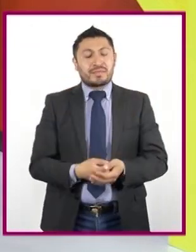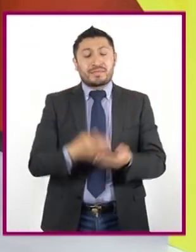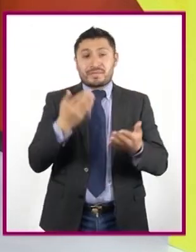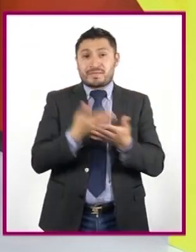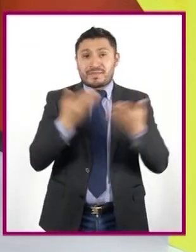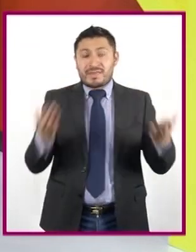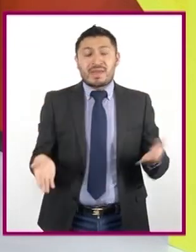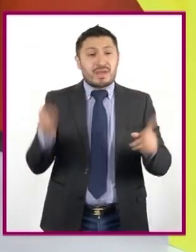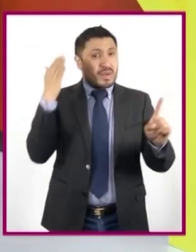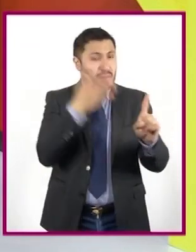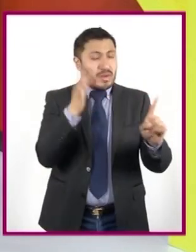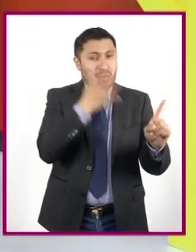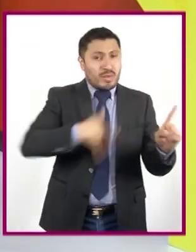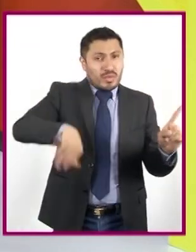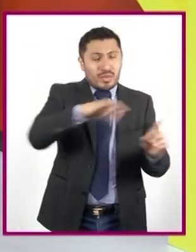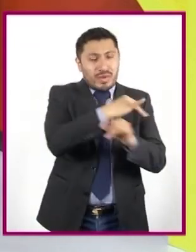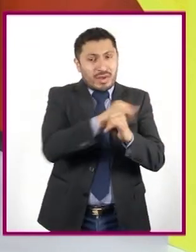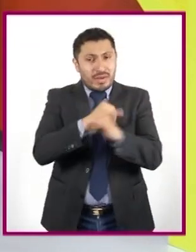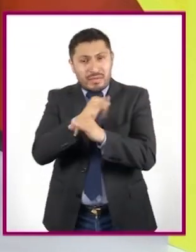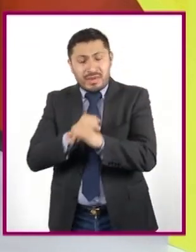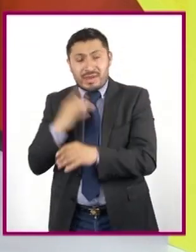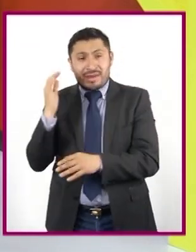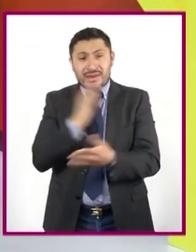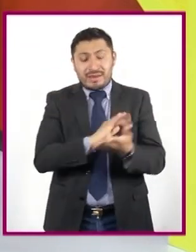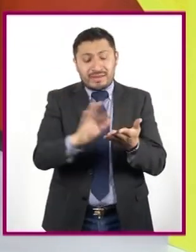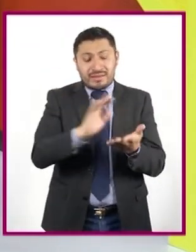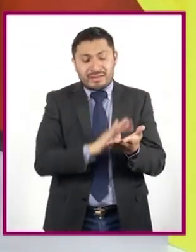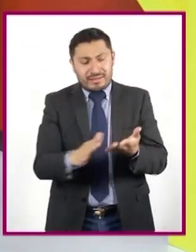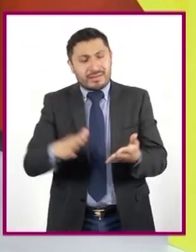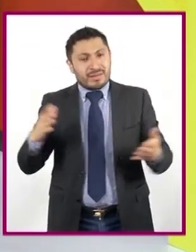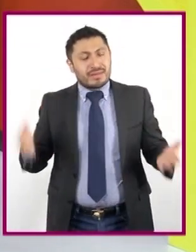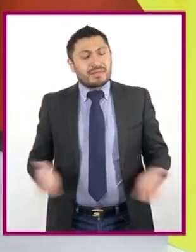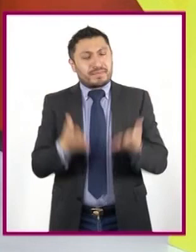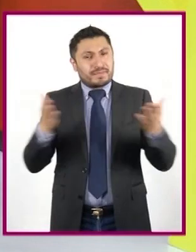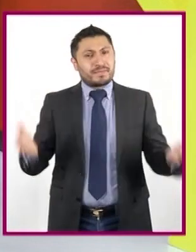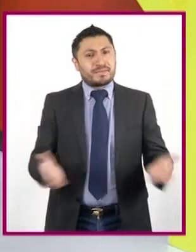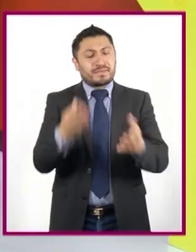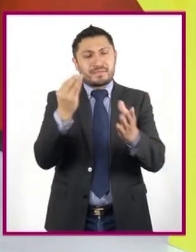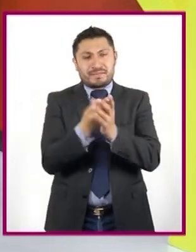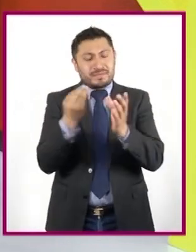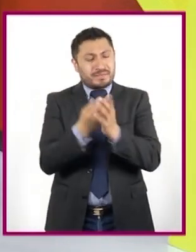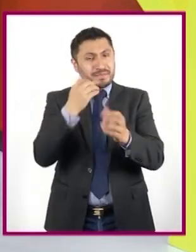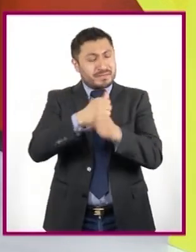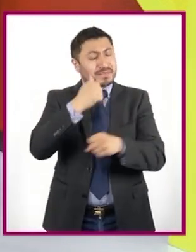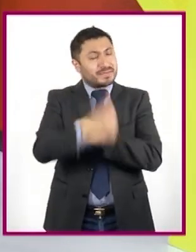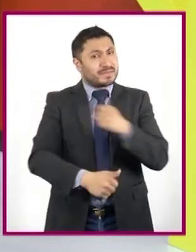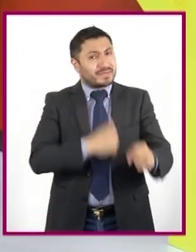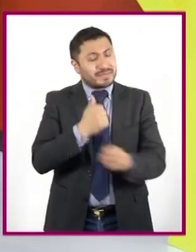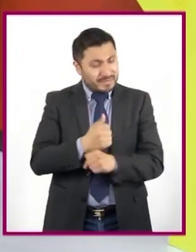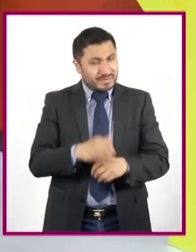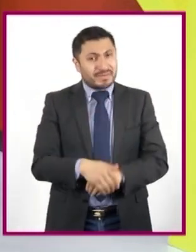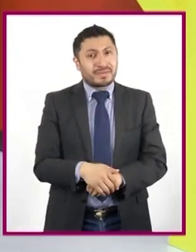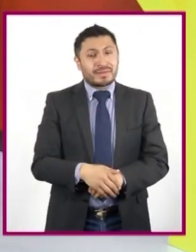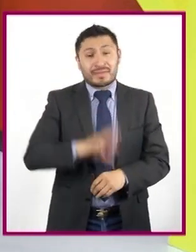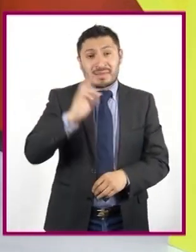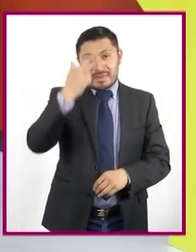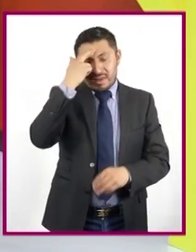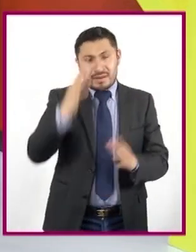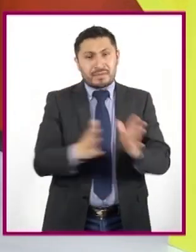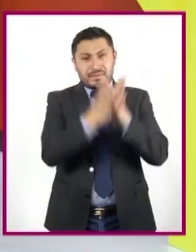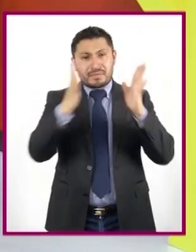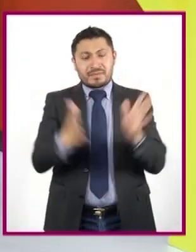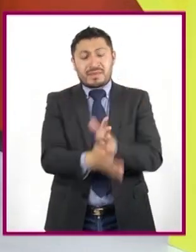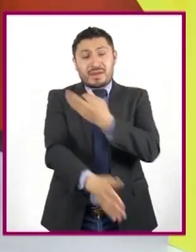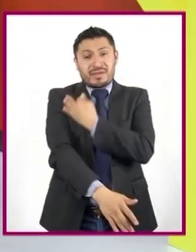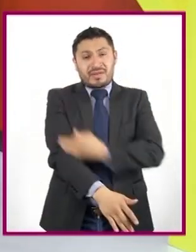buscar, investigar, leer y a que sigamos con ánimo nuestro ciclo escolar. Recuerden que la participación de la familia